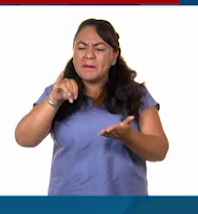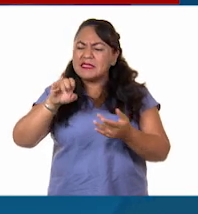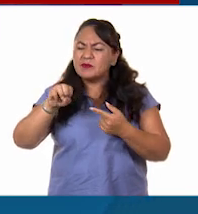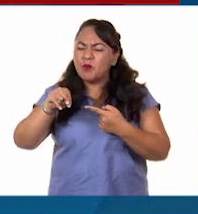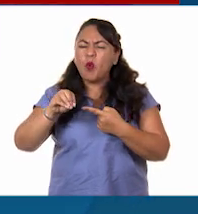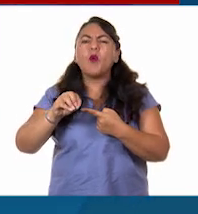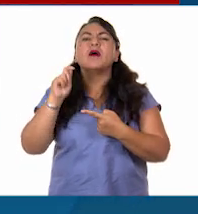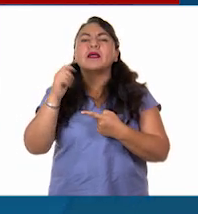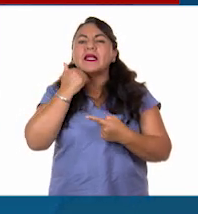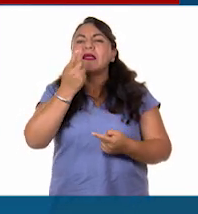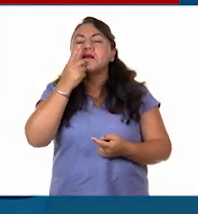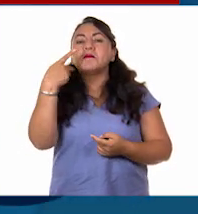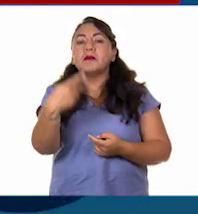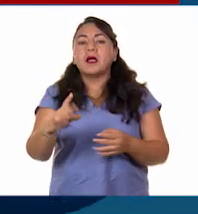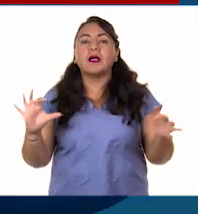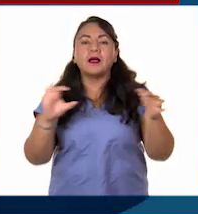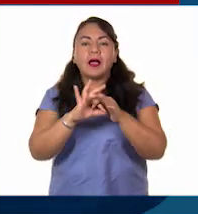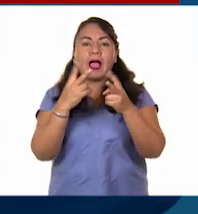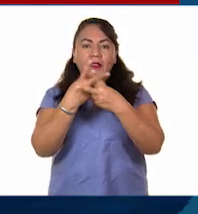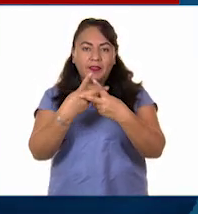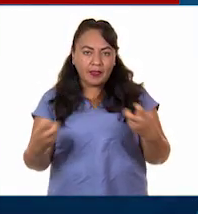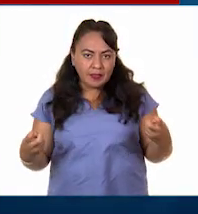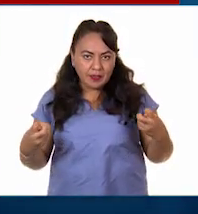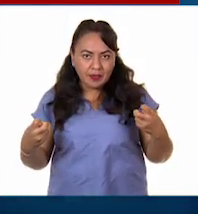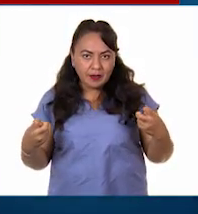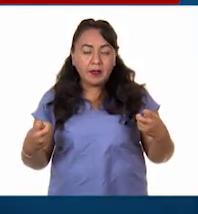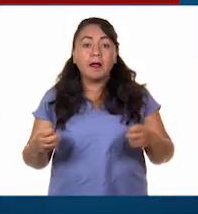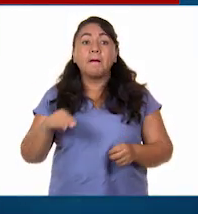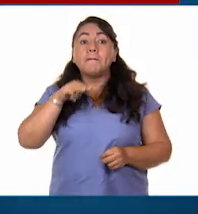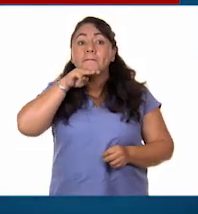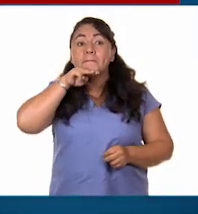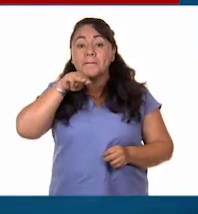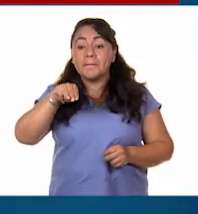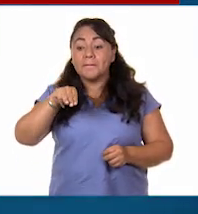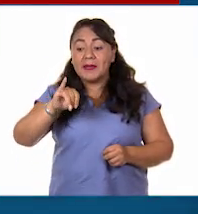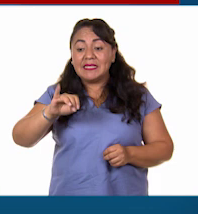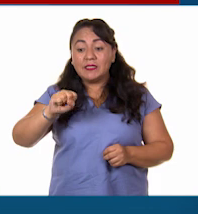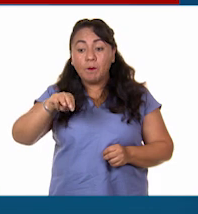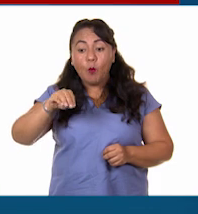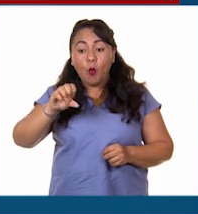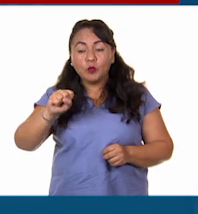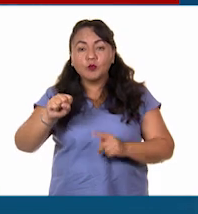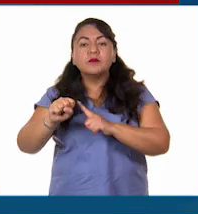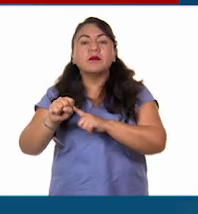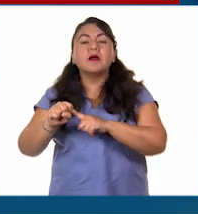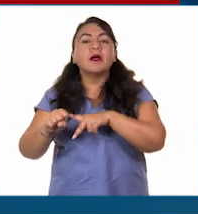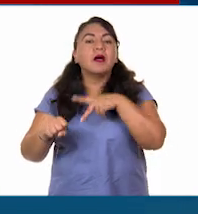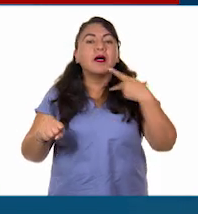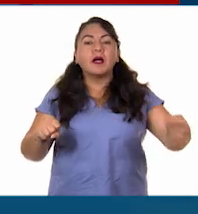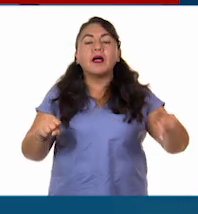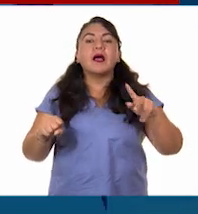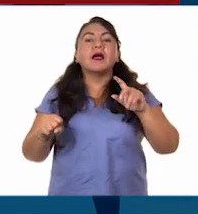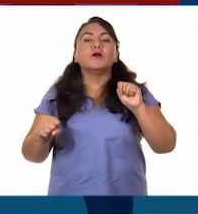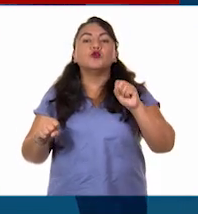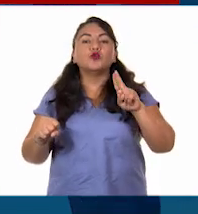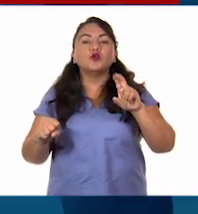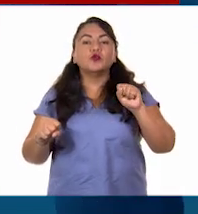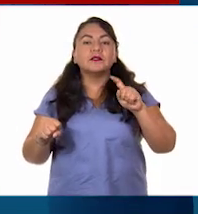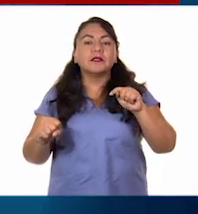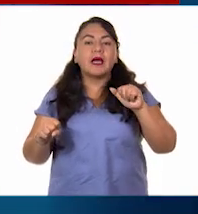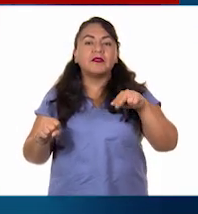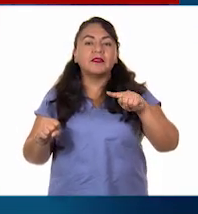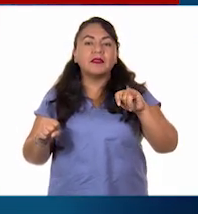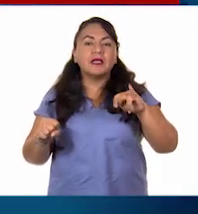un adjetivo. Ajá. En este caso, la palabra mismos está refiriéndose al sustantivo testigos y sirve